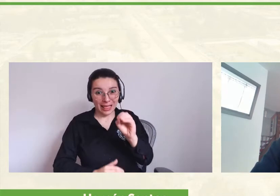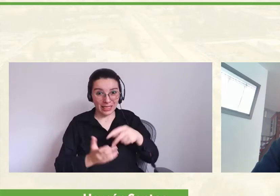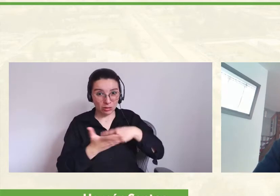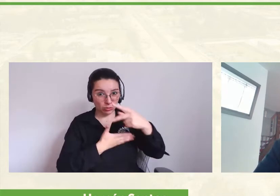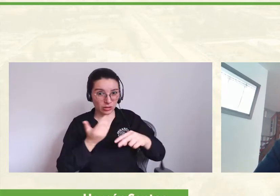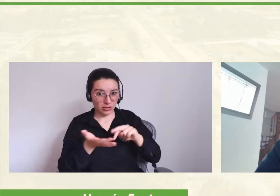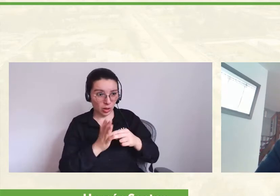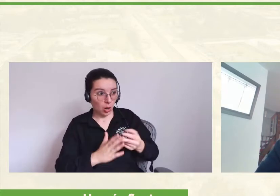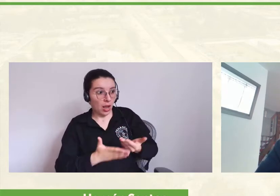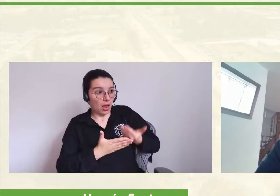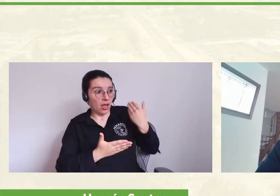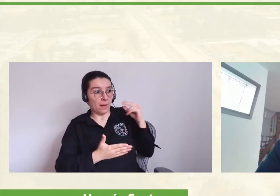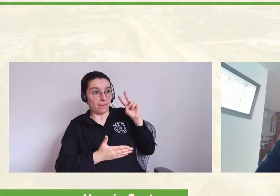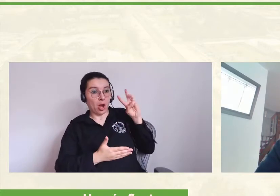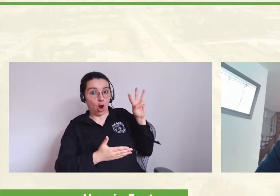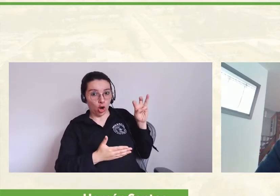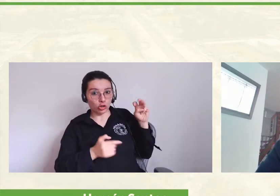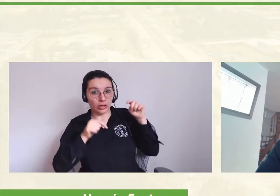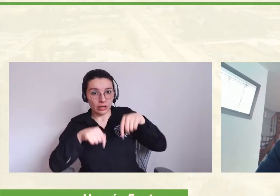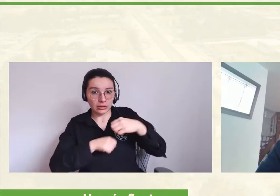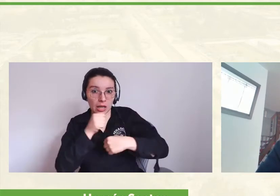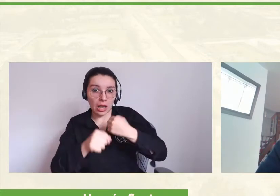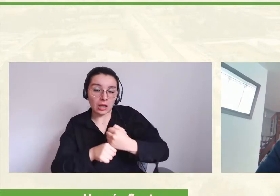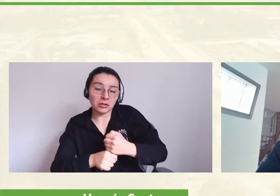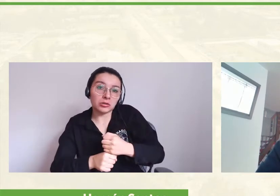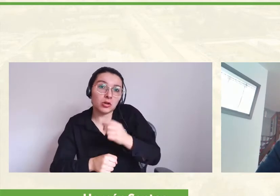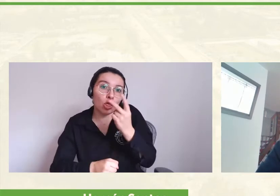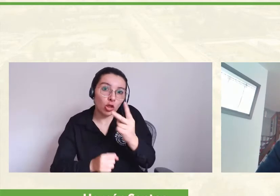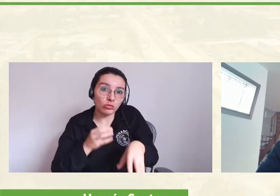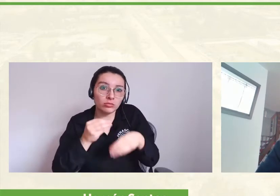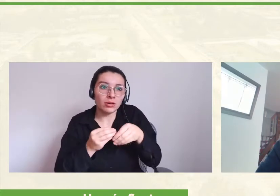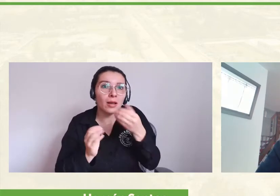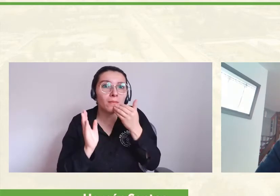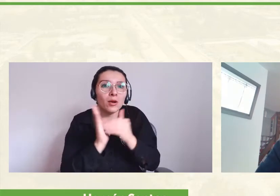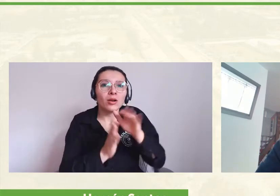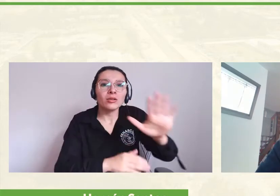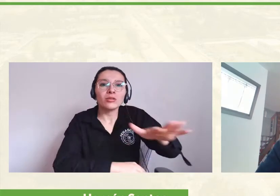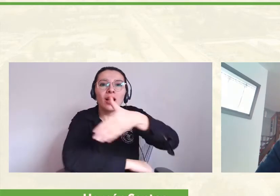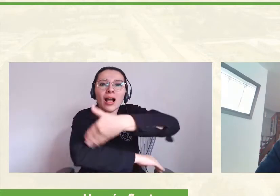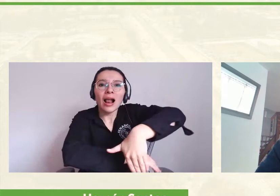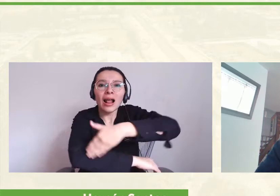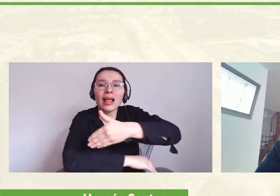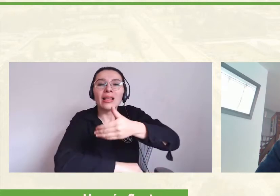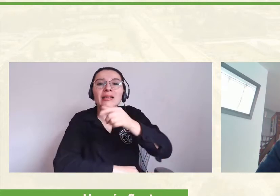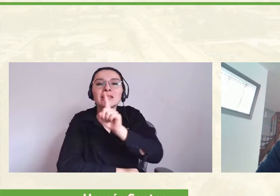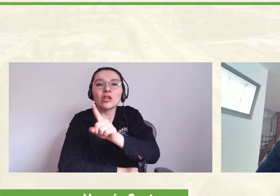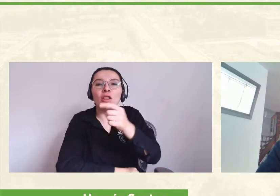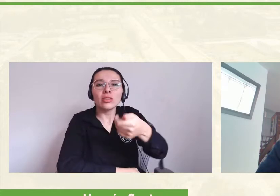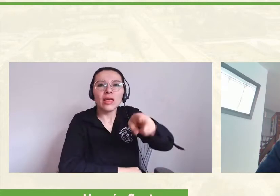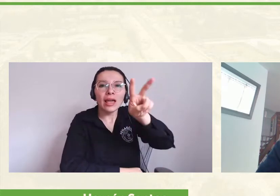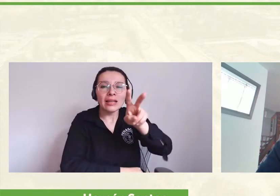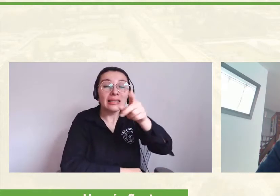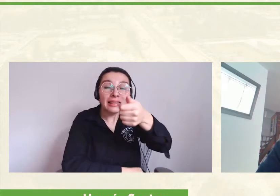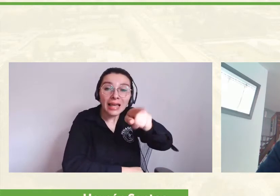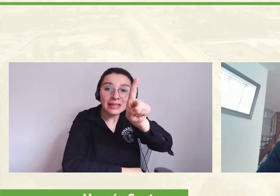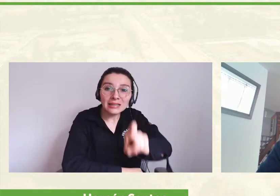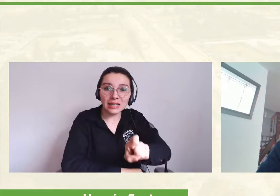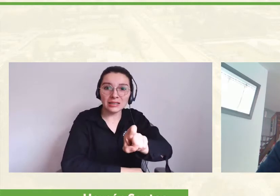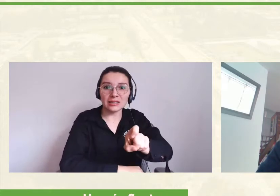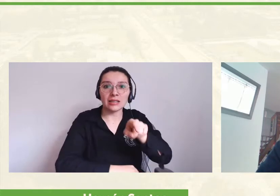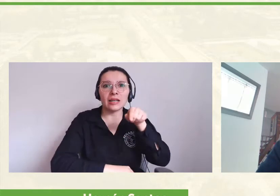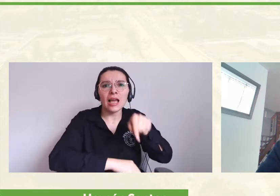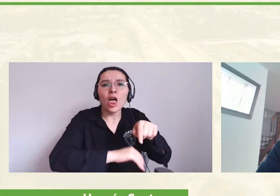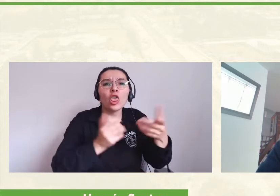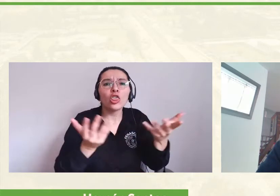que son bastante interesantes, tenemos una vía, la carrera 116 con 14B en la zona de Fontibón, en la zona de los